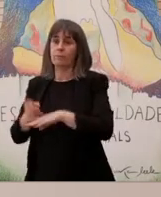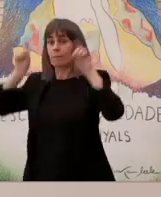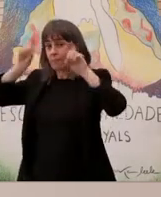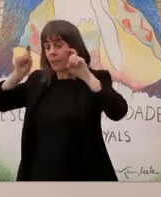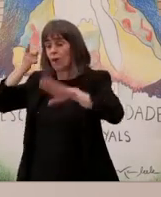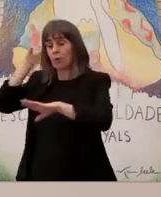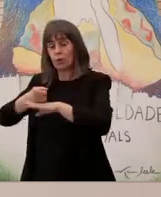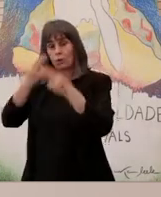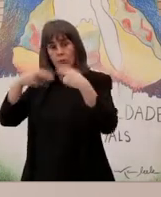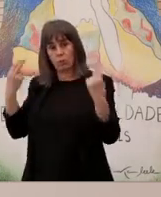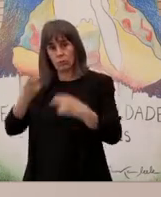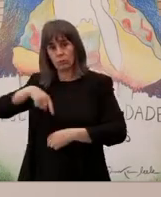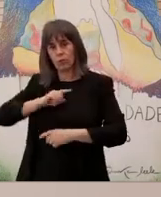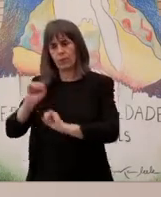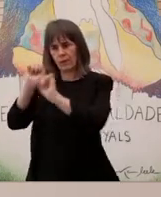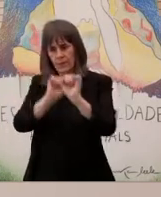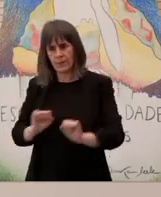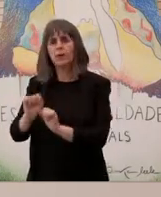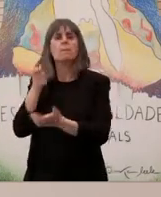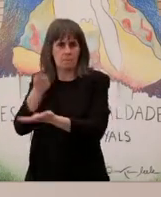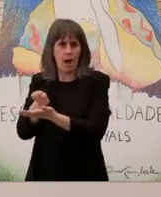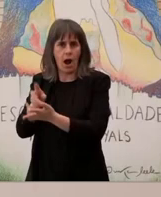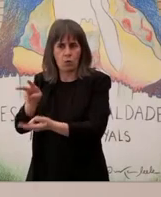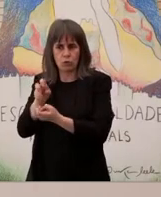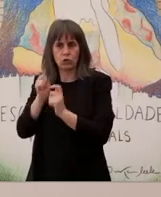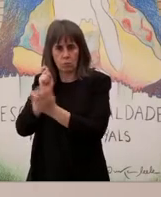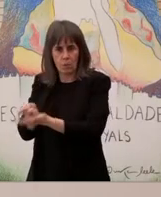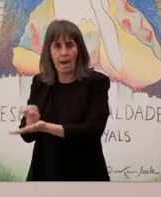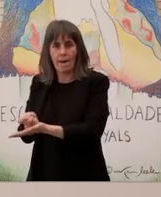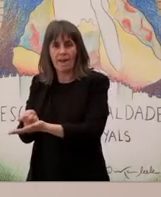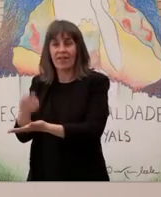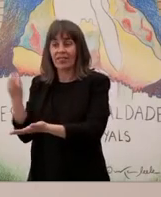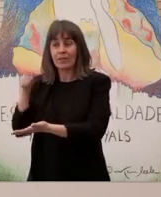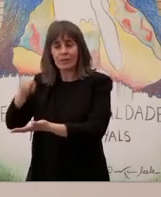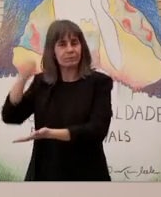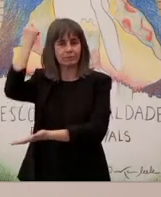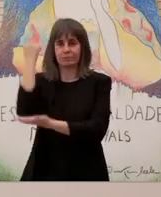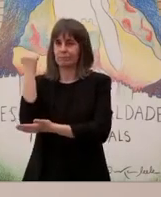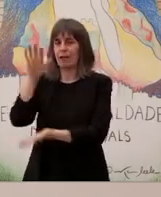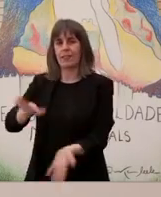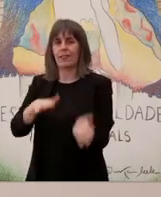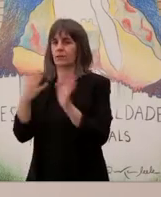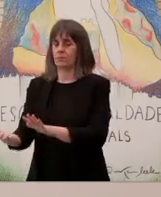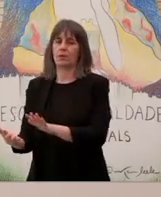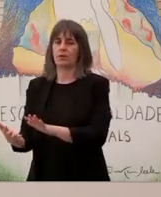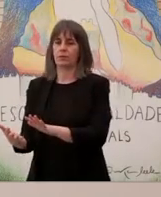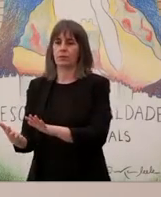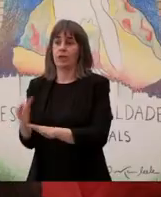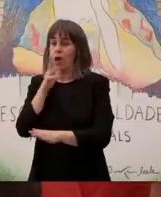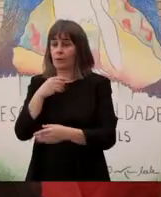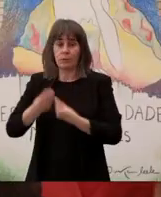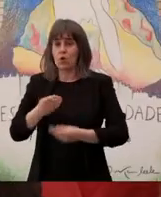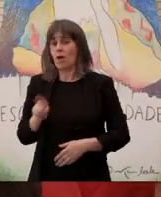que defendemos y pagamos cosmosos impuestos ten que ser o gran elemento transformador y no me está ocurriendo